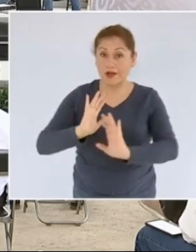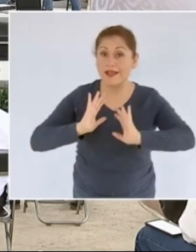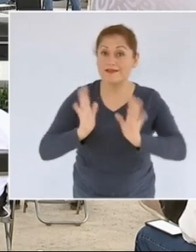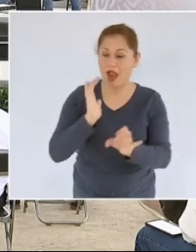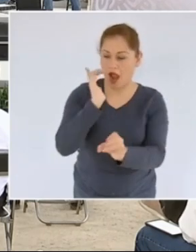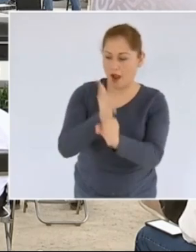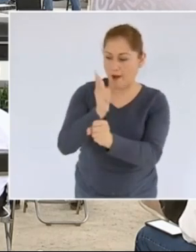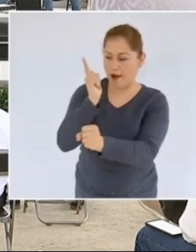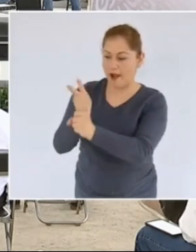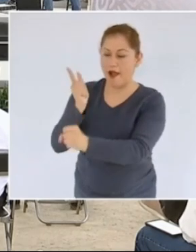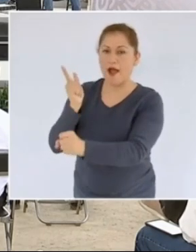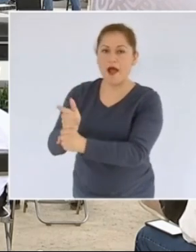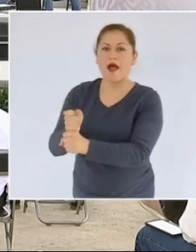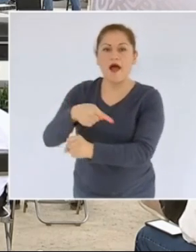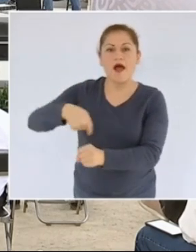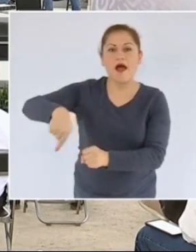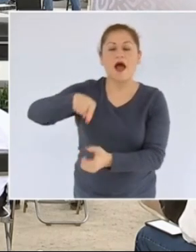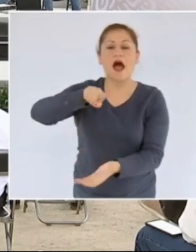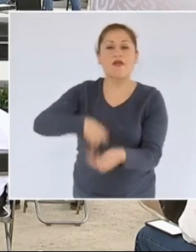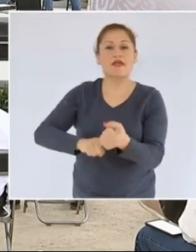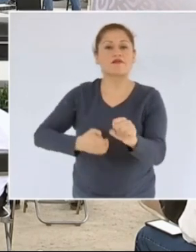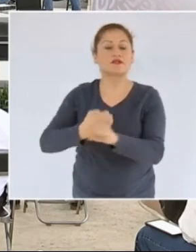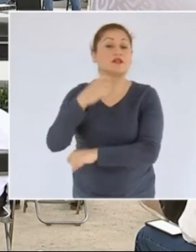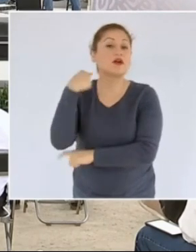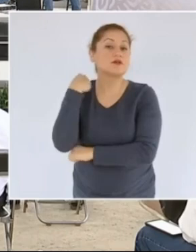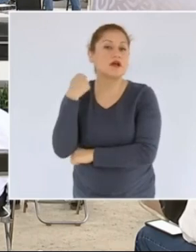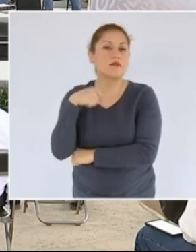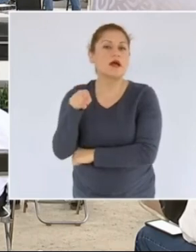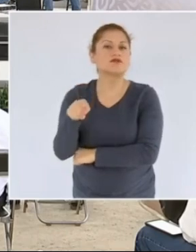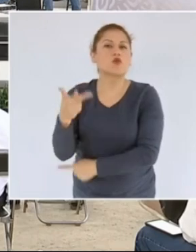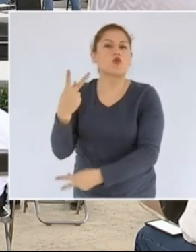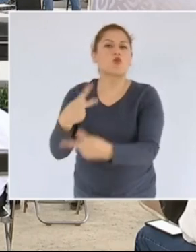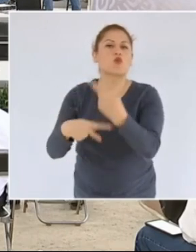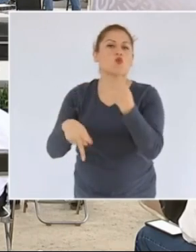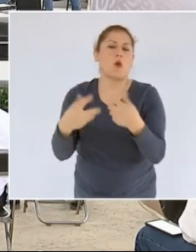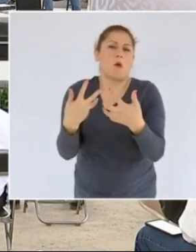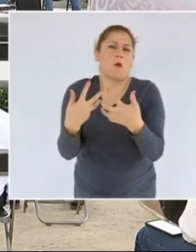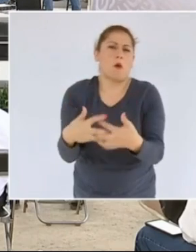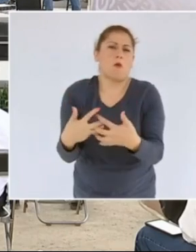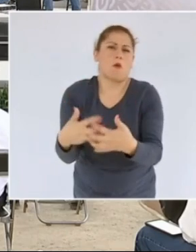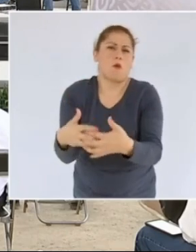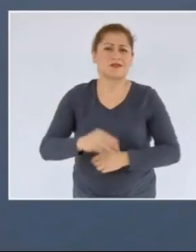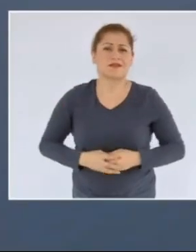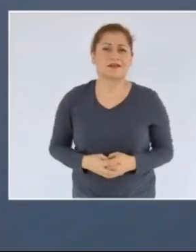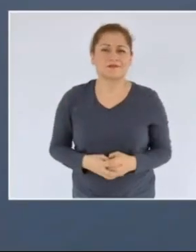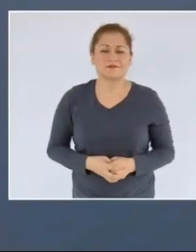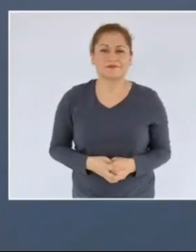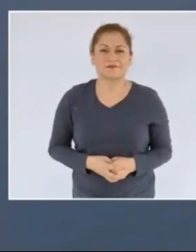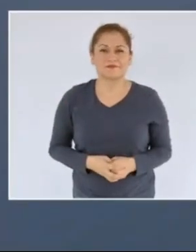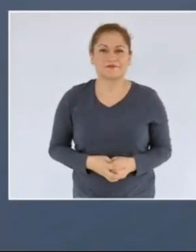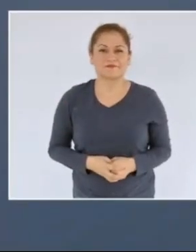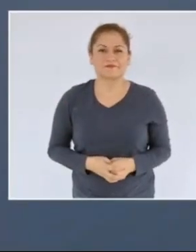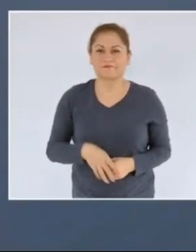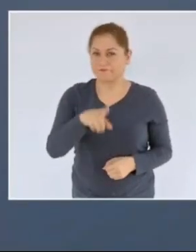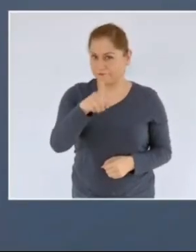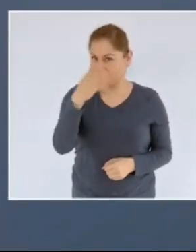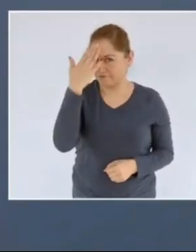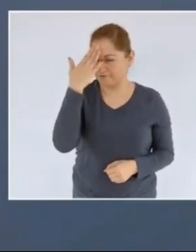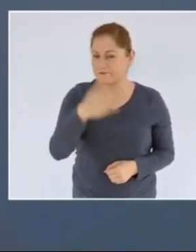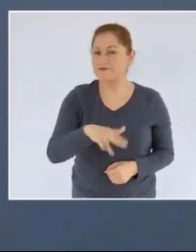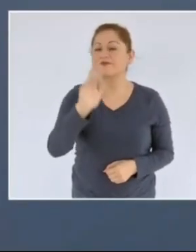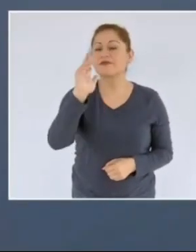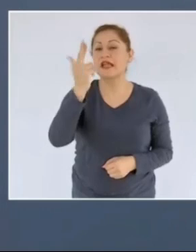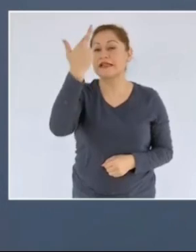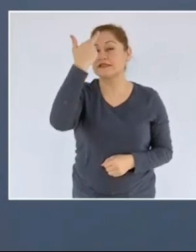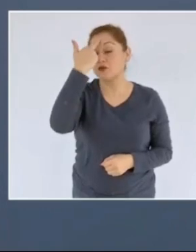descubiertos, en la entidad se producirá prácticamente lo mismo que en los años 80. Conviene recordar